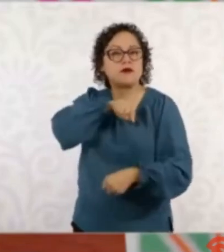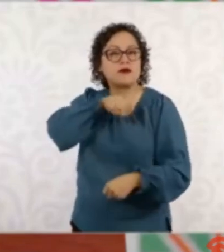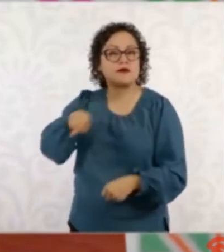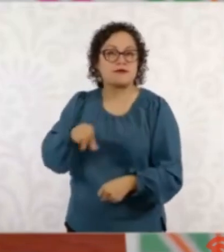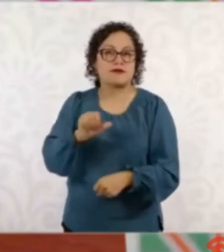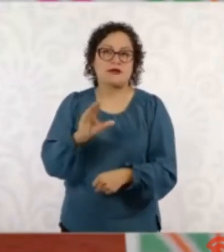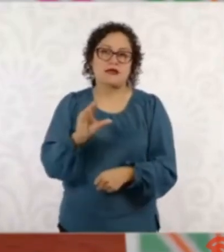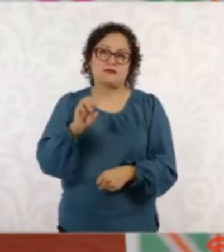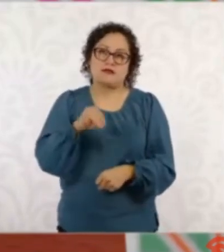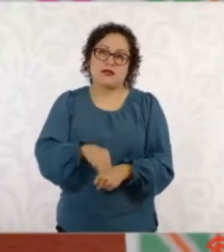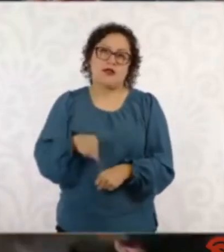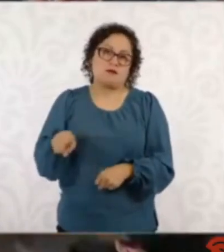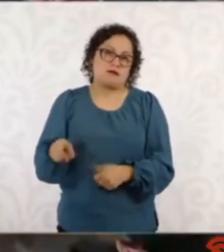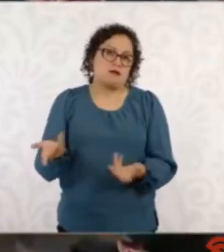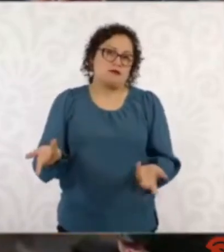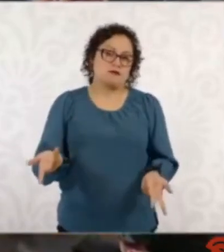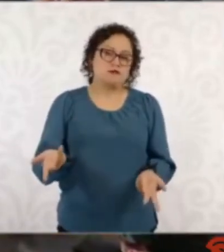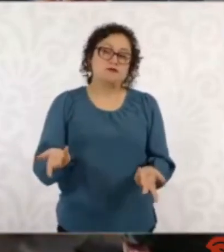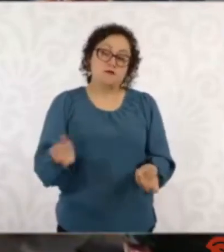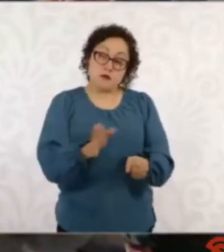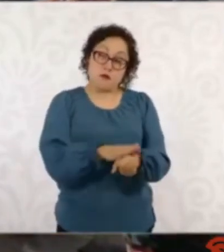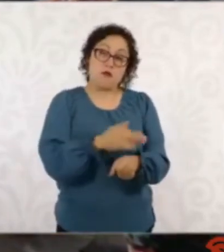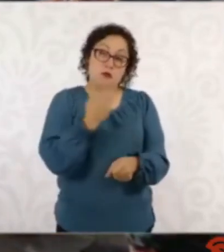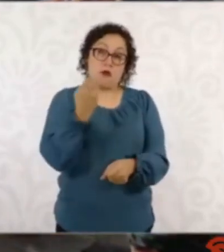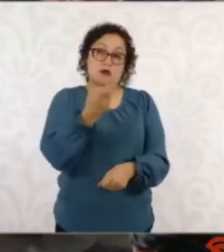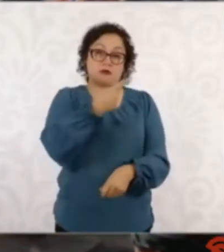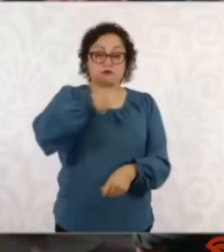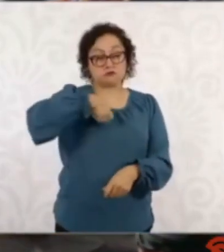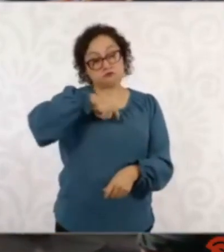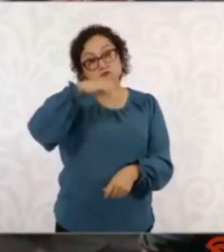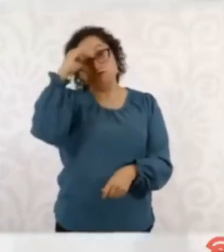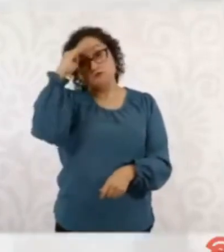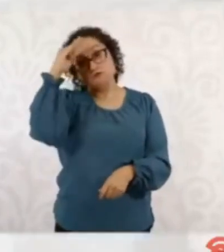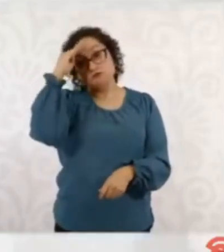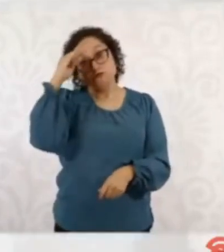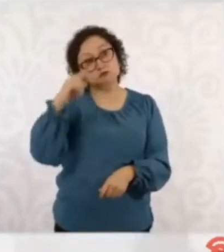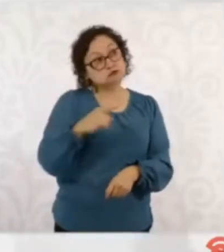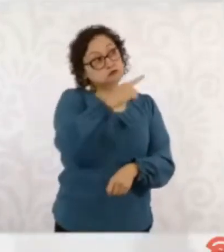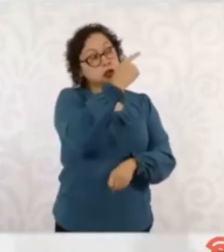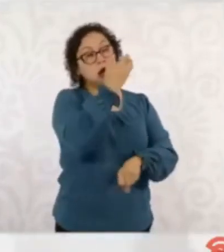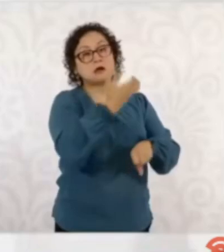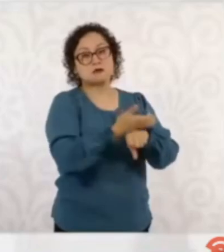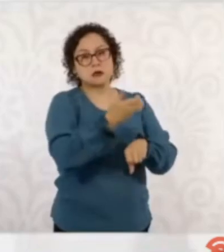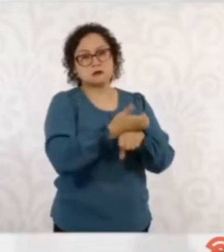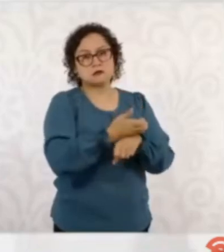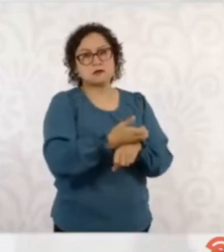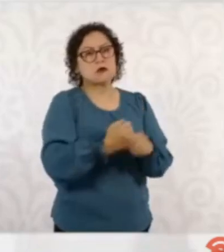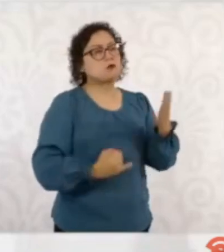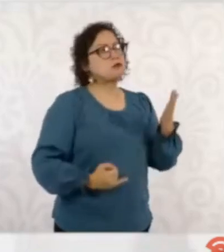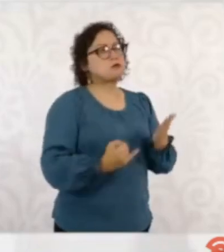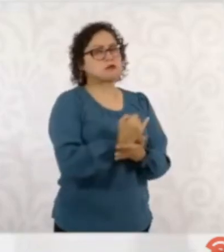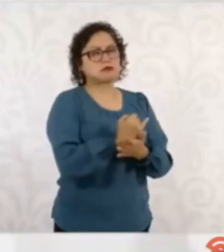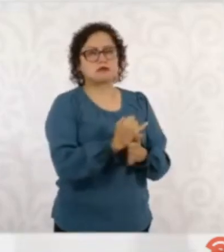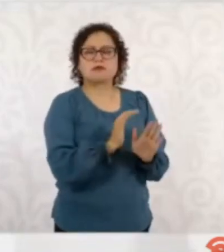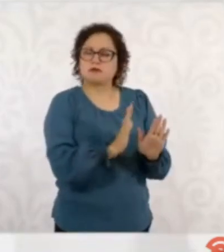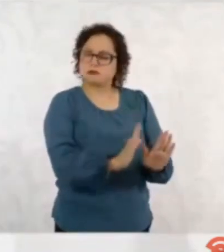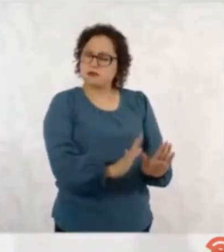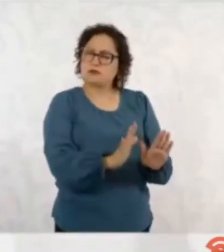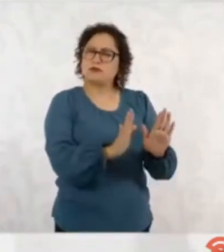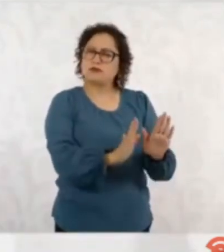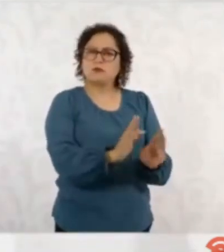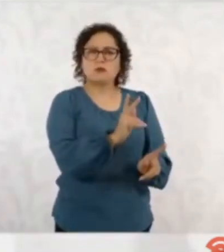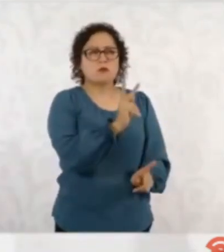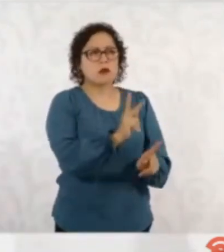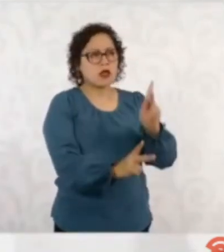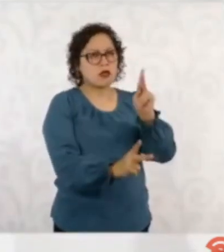de México. Y creemos que con el gobierno de los Estados Unidos vamos a llegar a un reconocimiento de esta